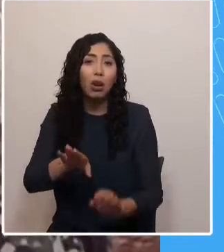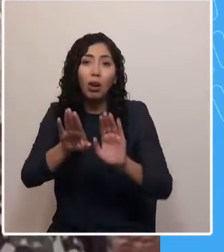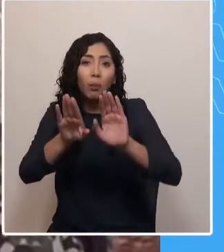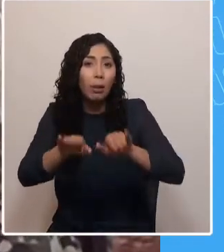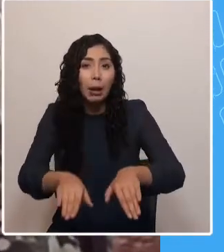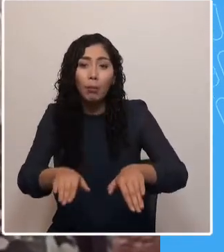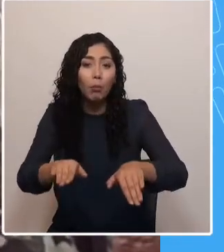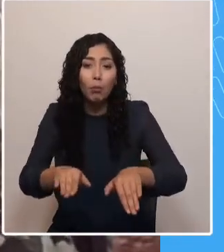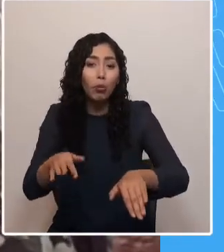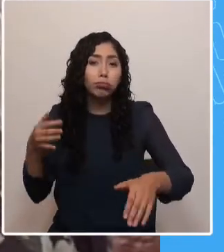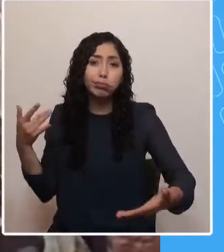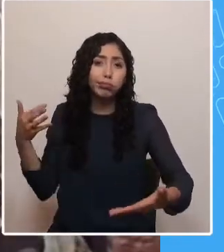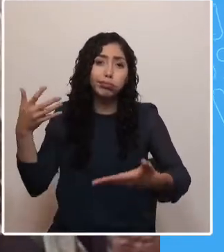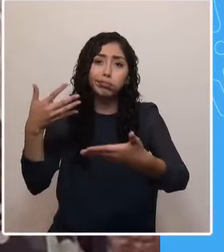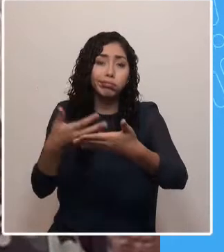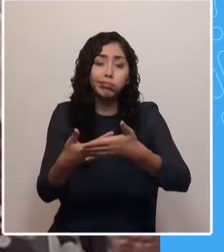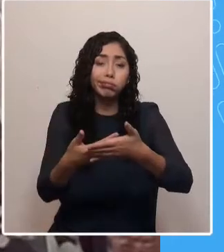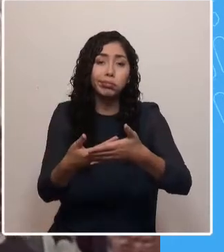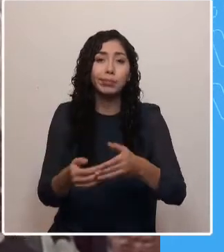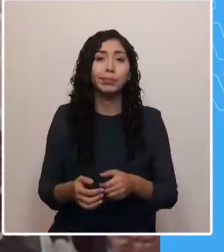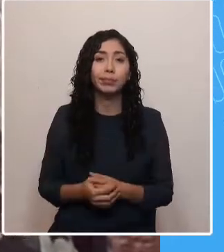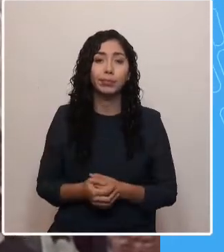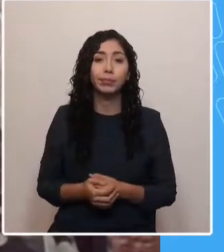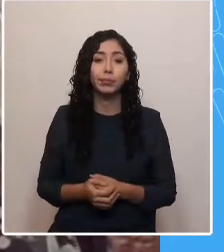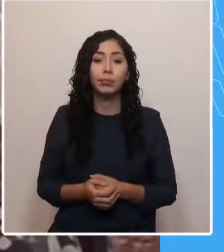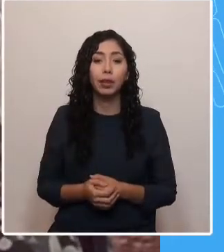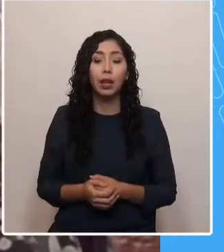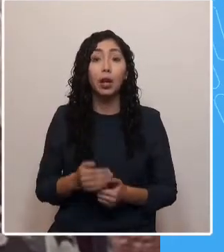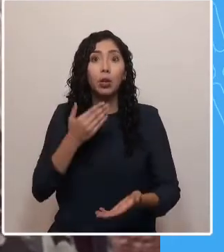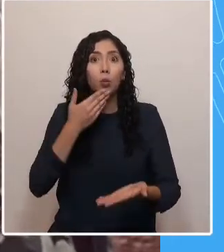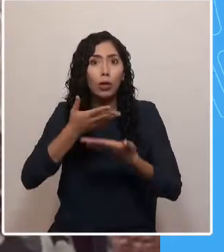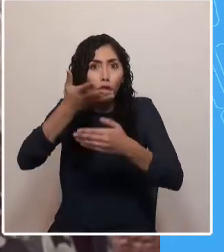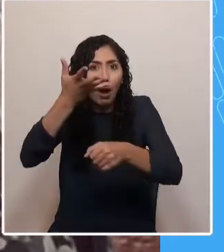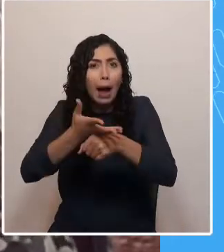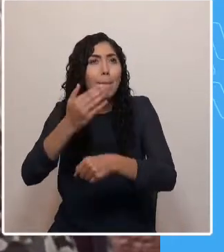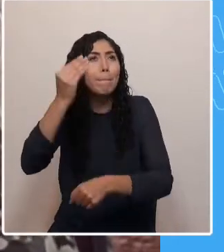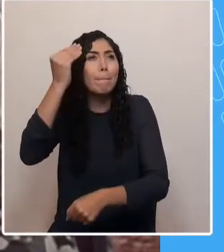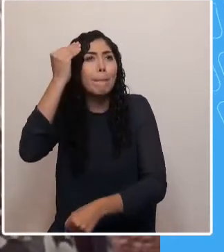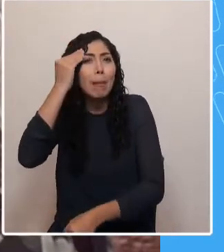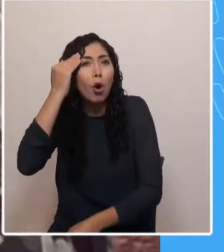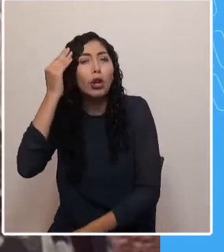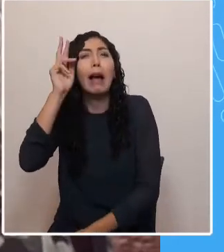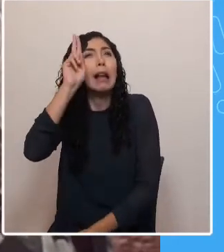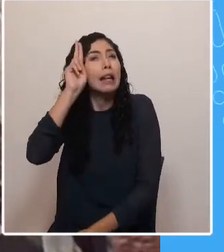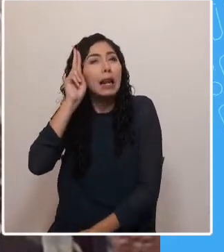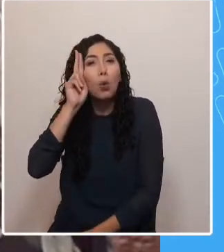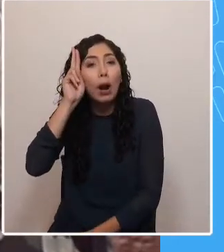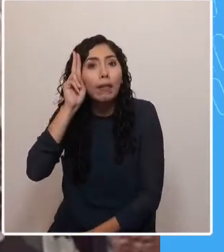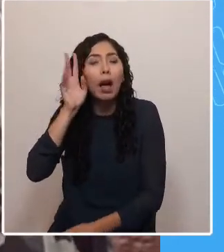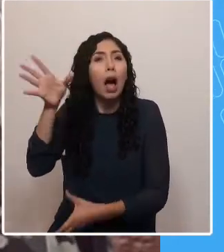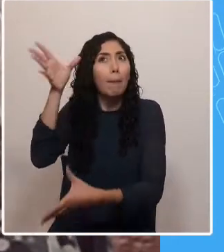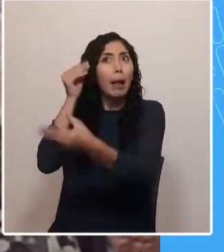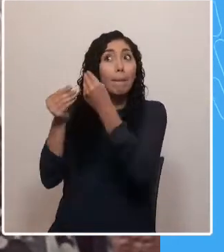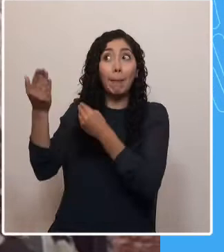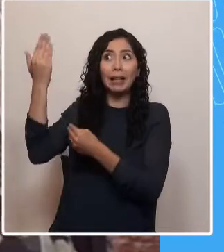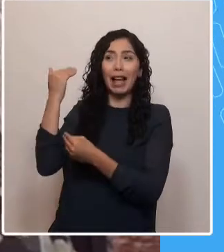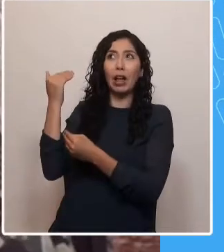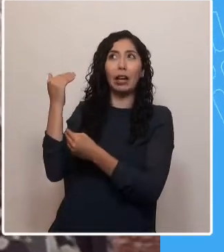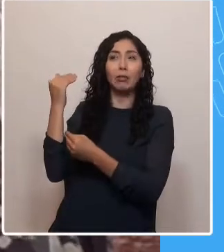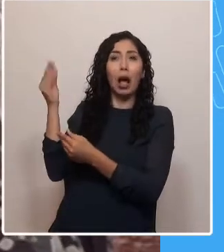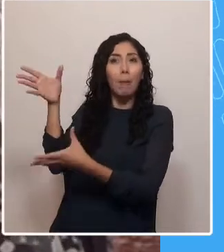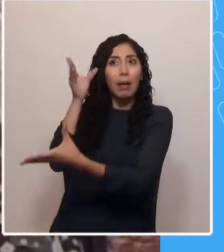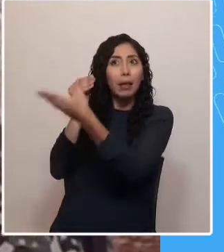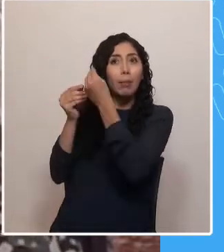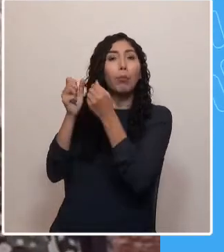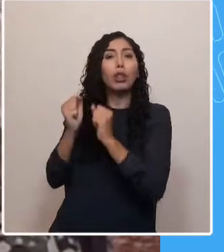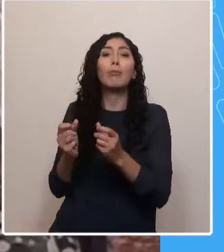más complejos que podamos recordar. Es a partir de la memoria, del recuerdo y del aprendizaje de nuestro pasado que podemos fortalecer la